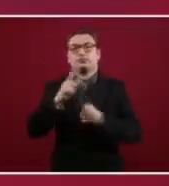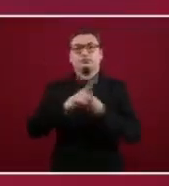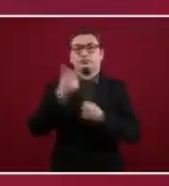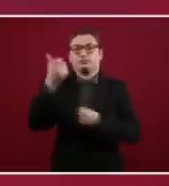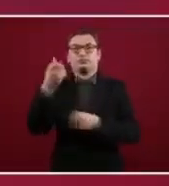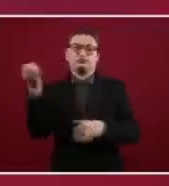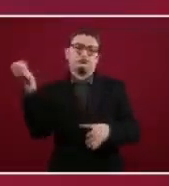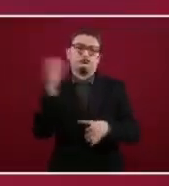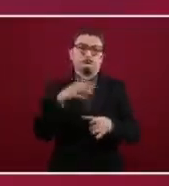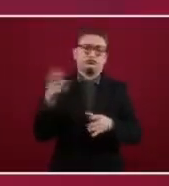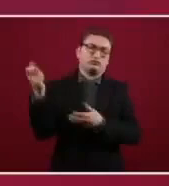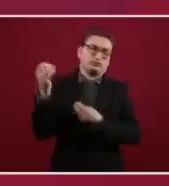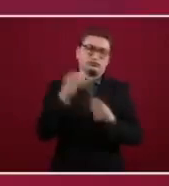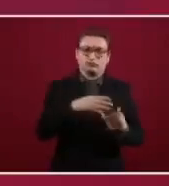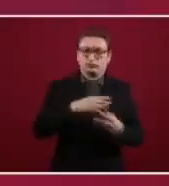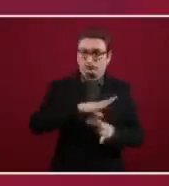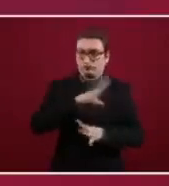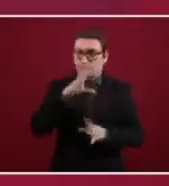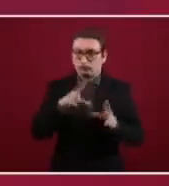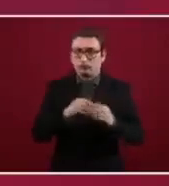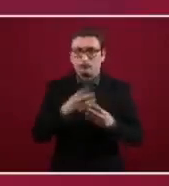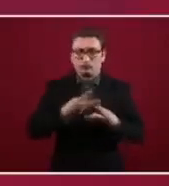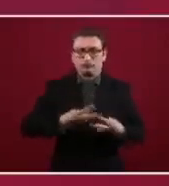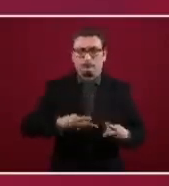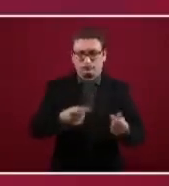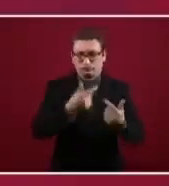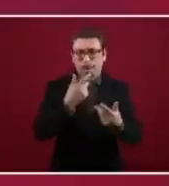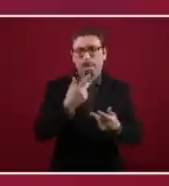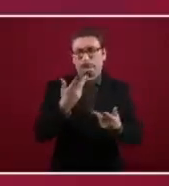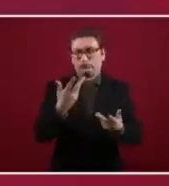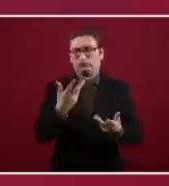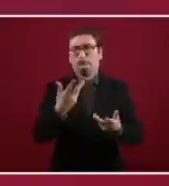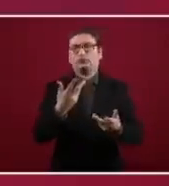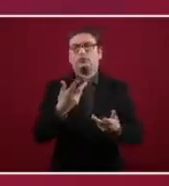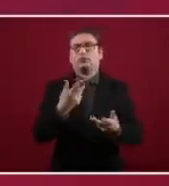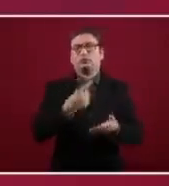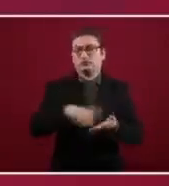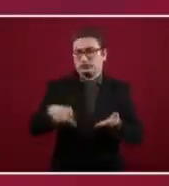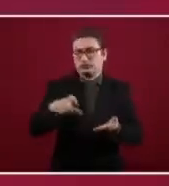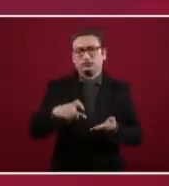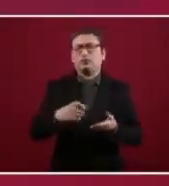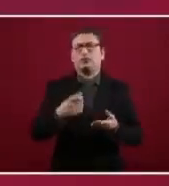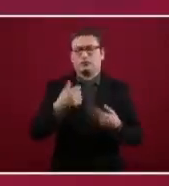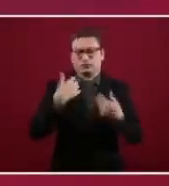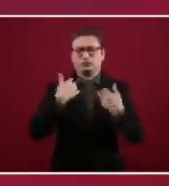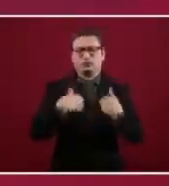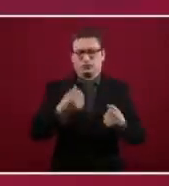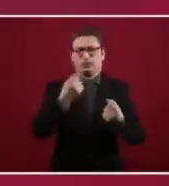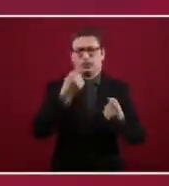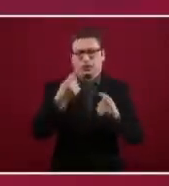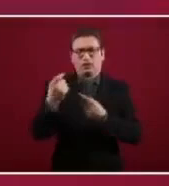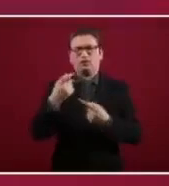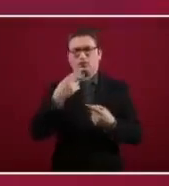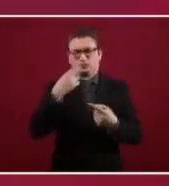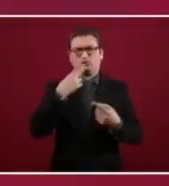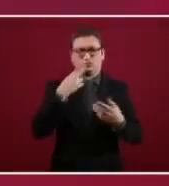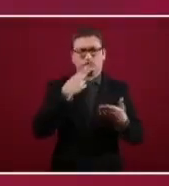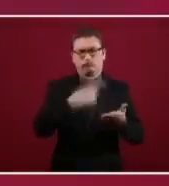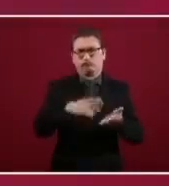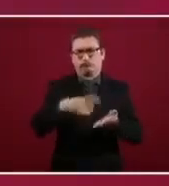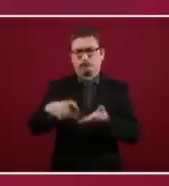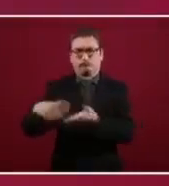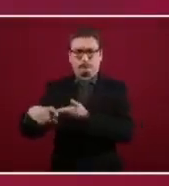se destine completamente al consumo entendemos que una parte si es para satisfacer cuestiones de